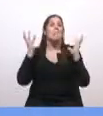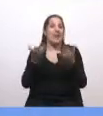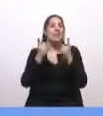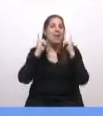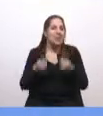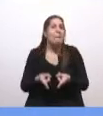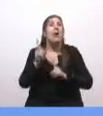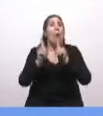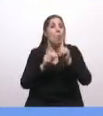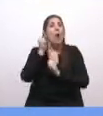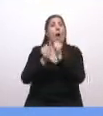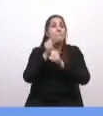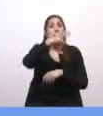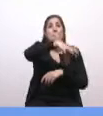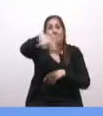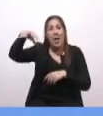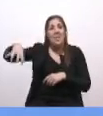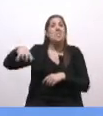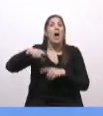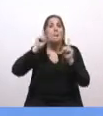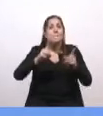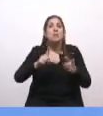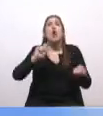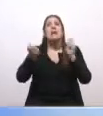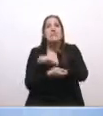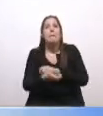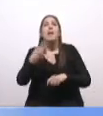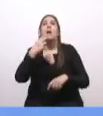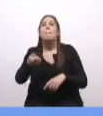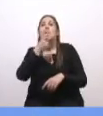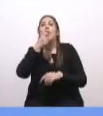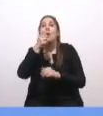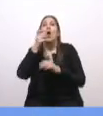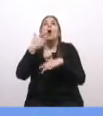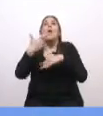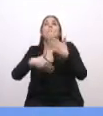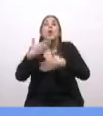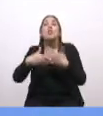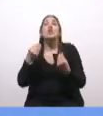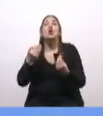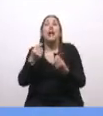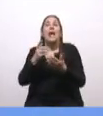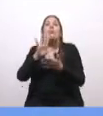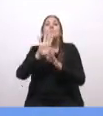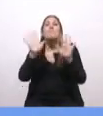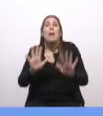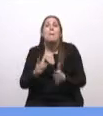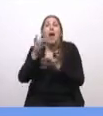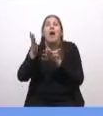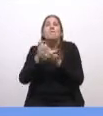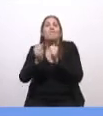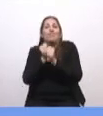ya hay empresas que transforman los nfv en energía por ejemplo en el proceso de fabricación de cemento también he recorrido